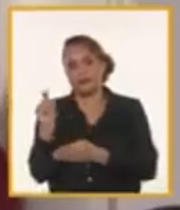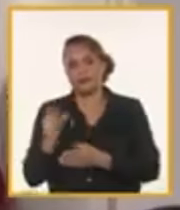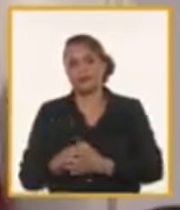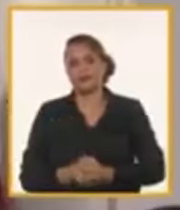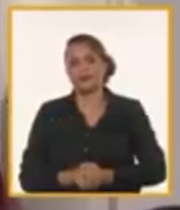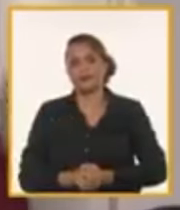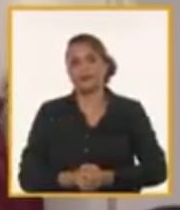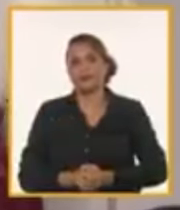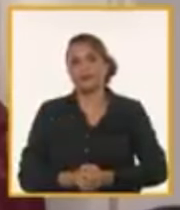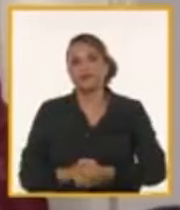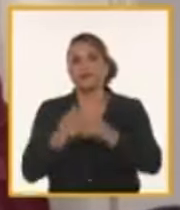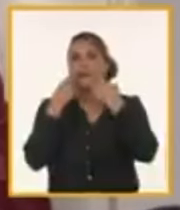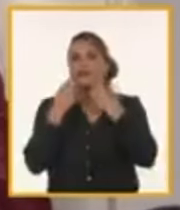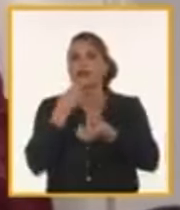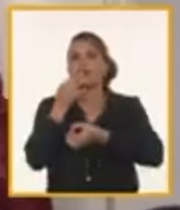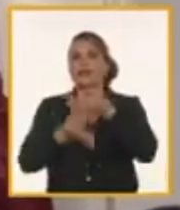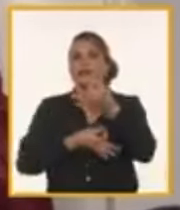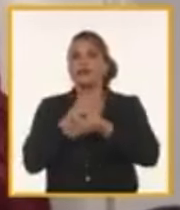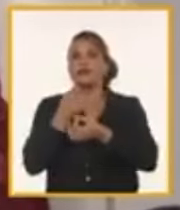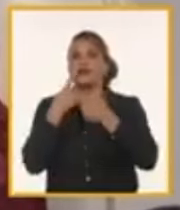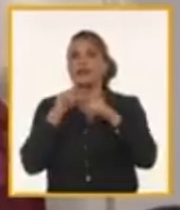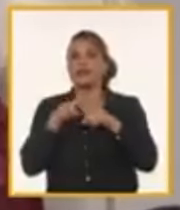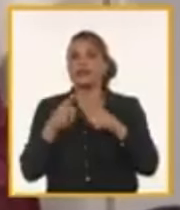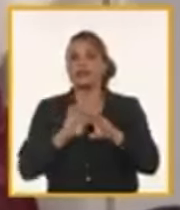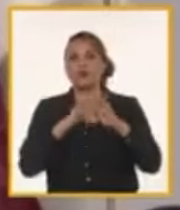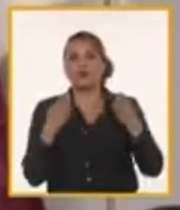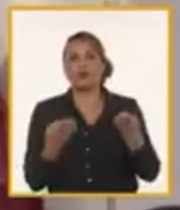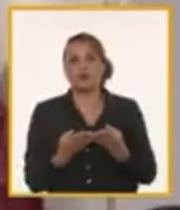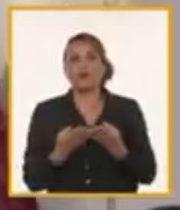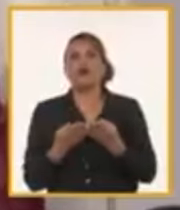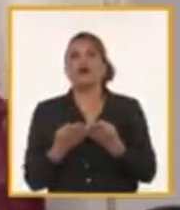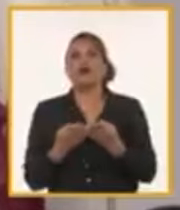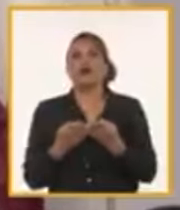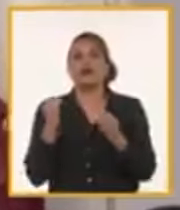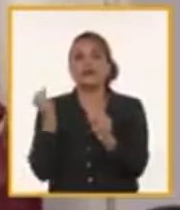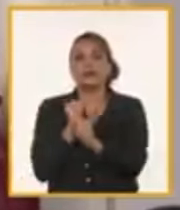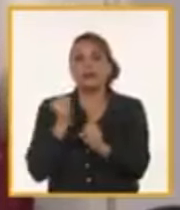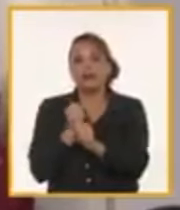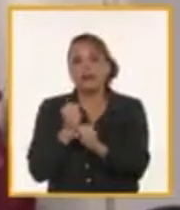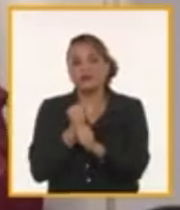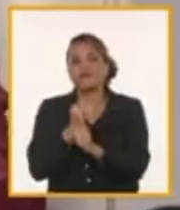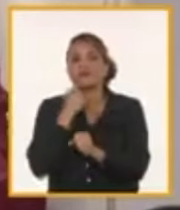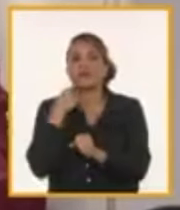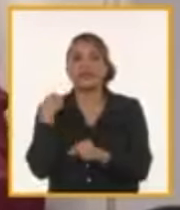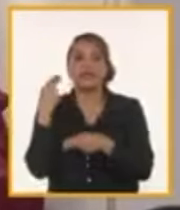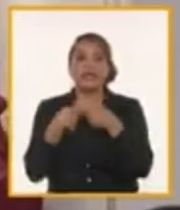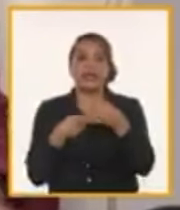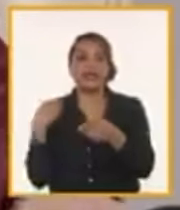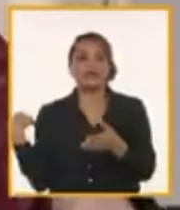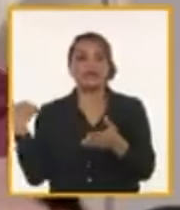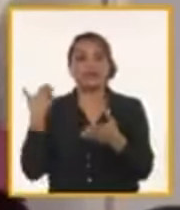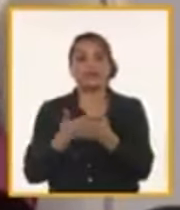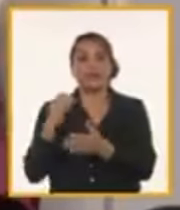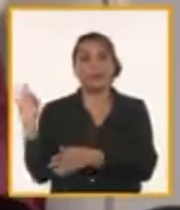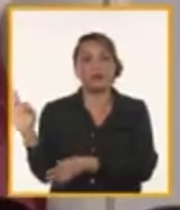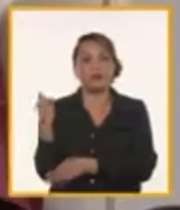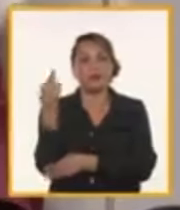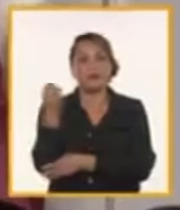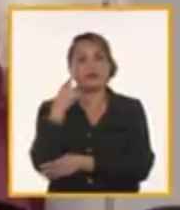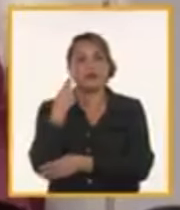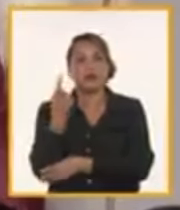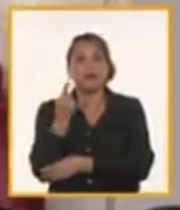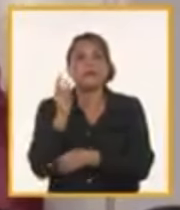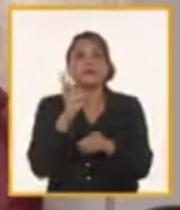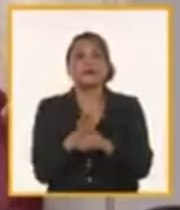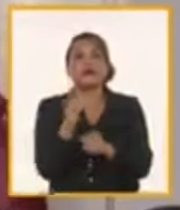importante señalar eh la importancia que tiene en esta dirección todo el trabajo que se hace de perfeccionamiento para poder arribar a un